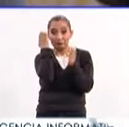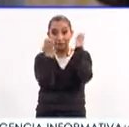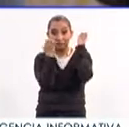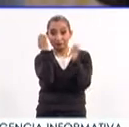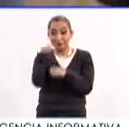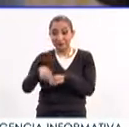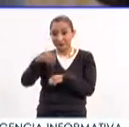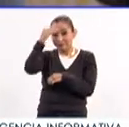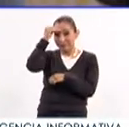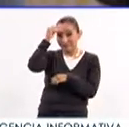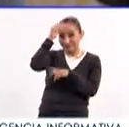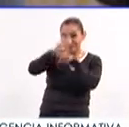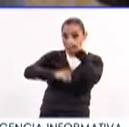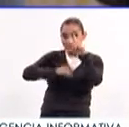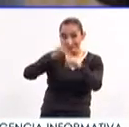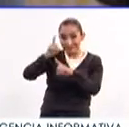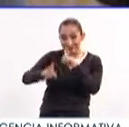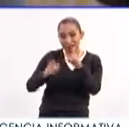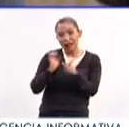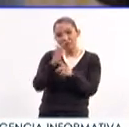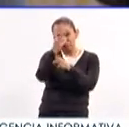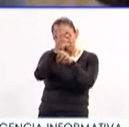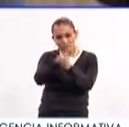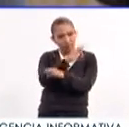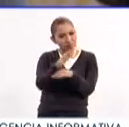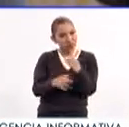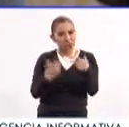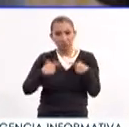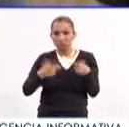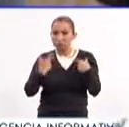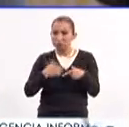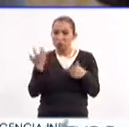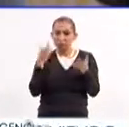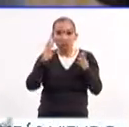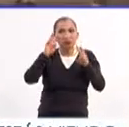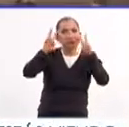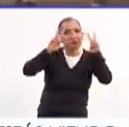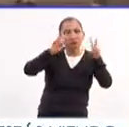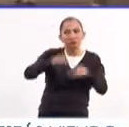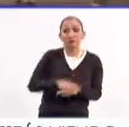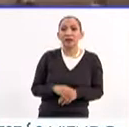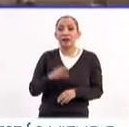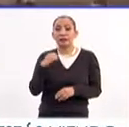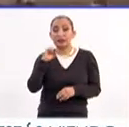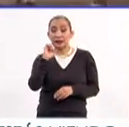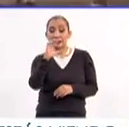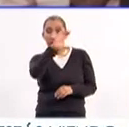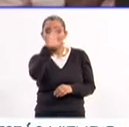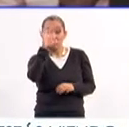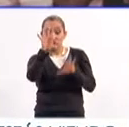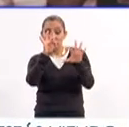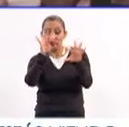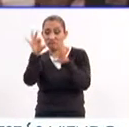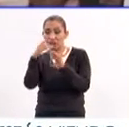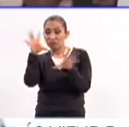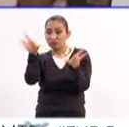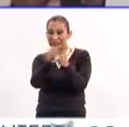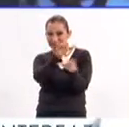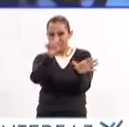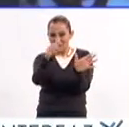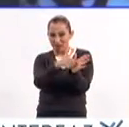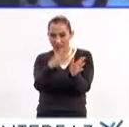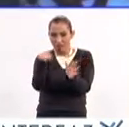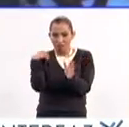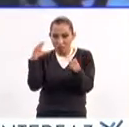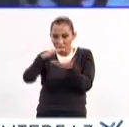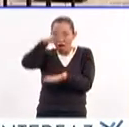en Chapultepec deportiva. Entonces, invitamos a todas las personas a que la visiten. 60 imágenes seleccionadas de un total de 600,000 que